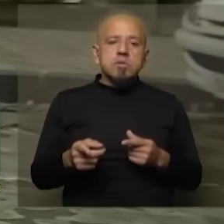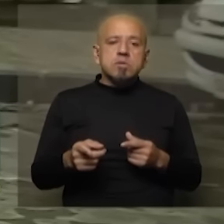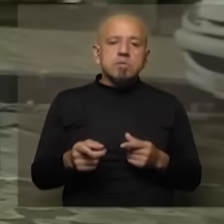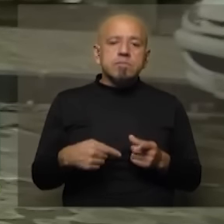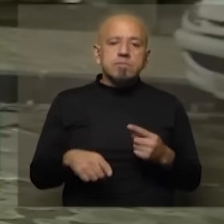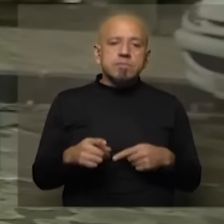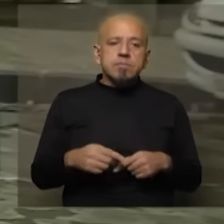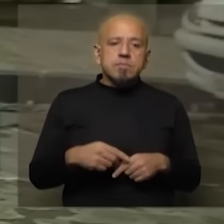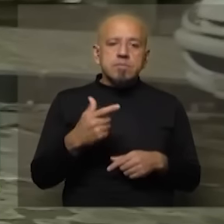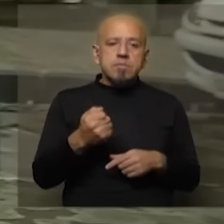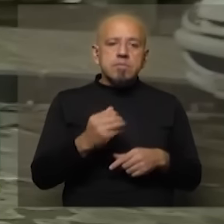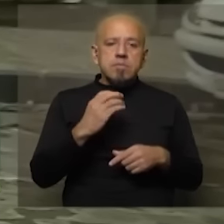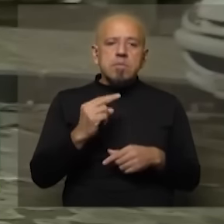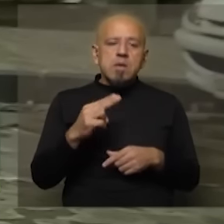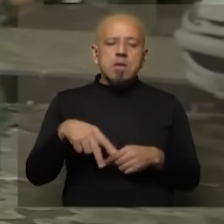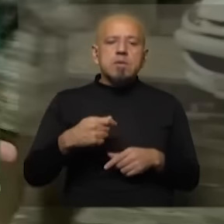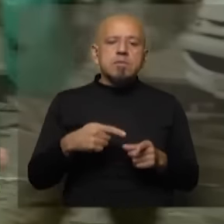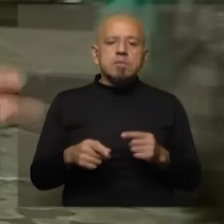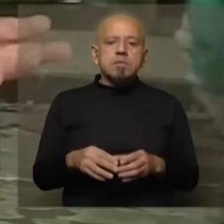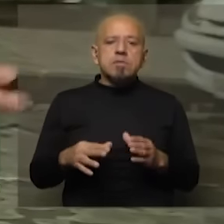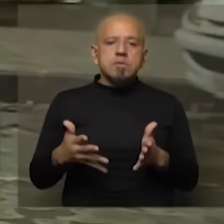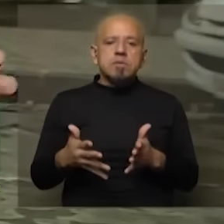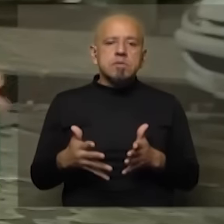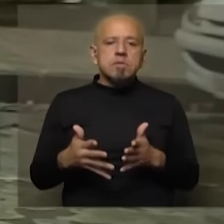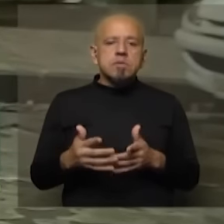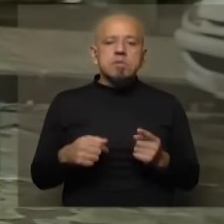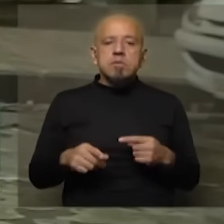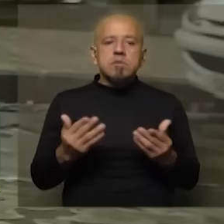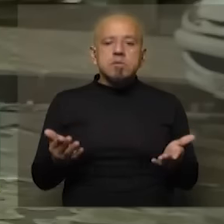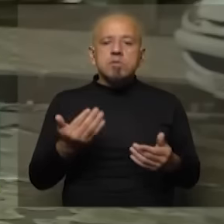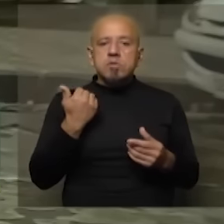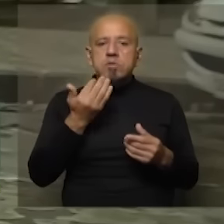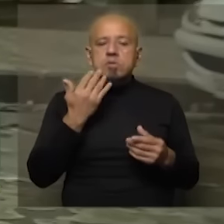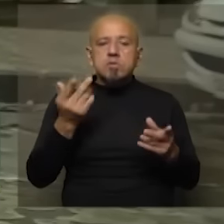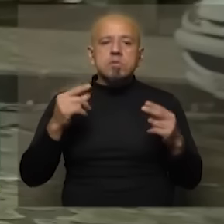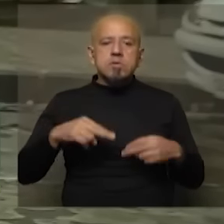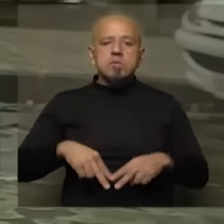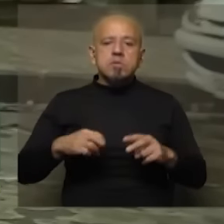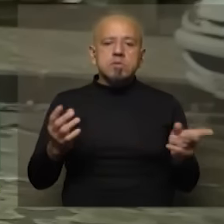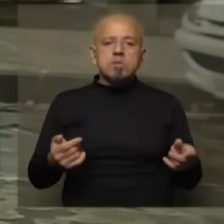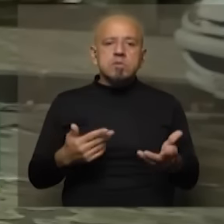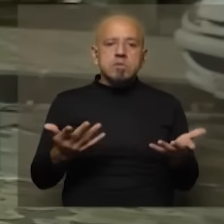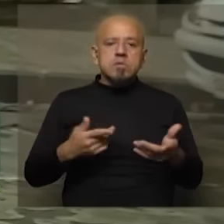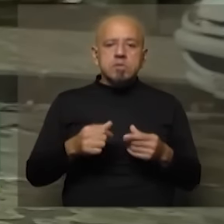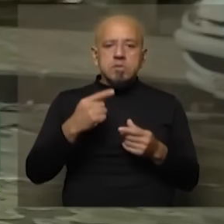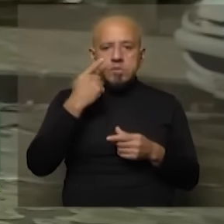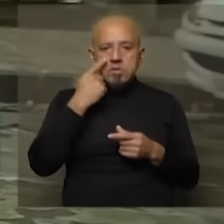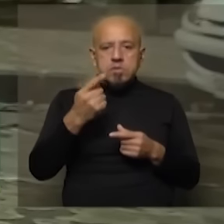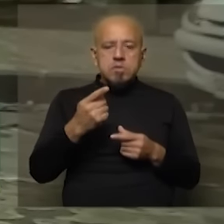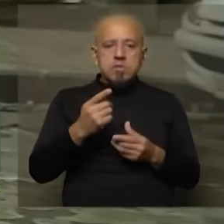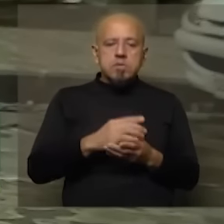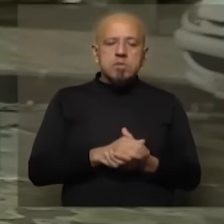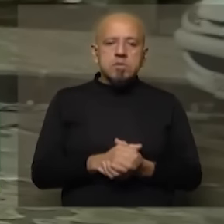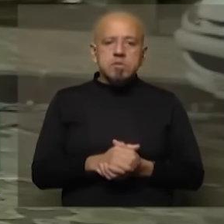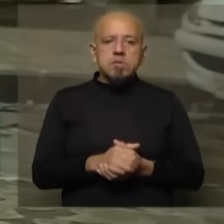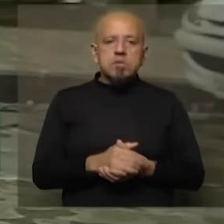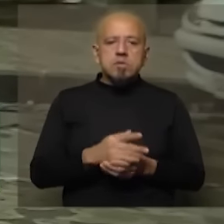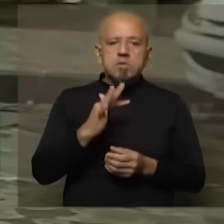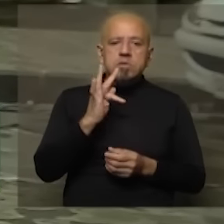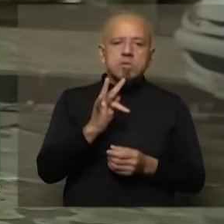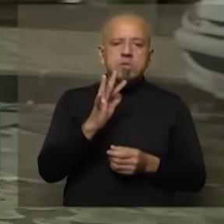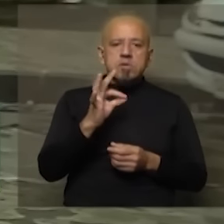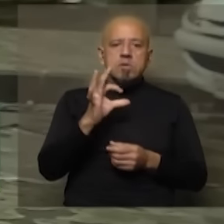a Marcelo Acuña las fichas de los senadores. Es algo que por ahora no se sabe y se va a seguir investigando. Escuchemos ahora sí la palabra de Miguel Fossati, el